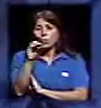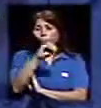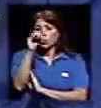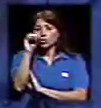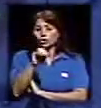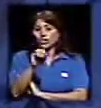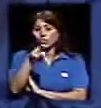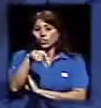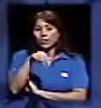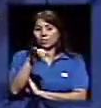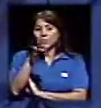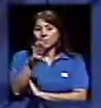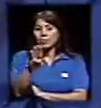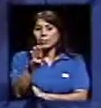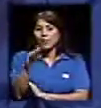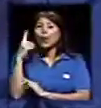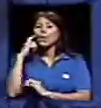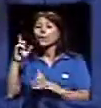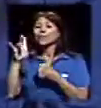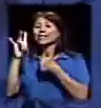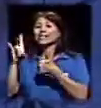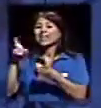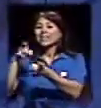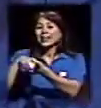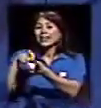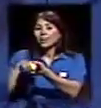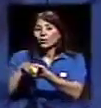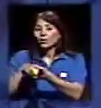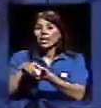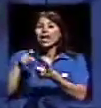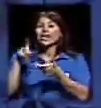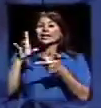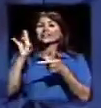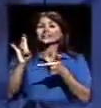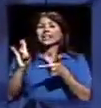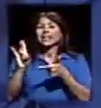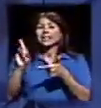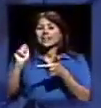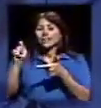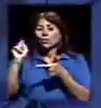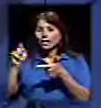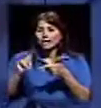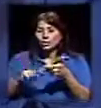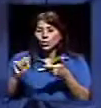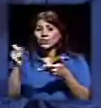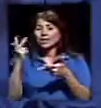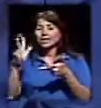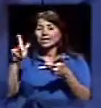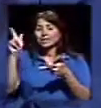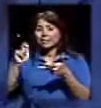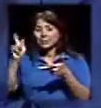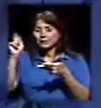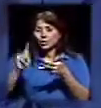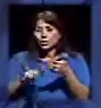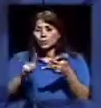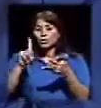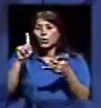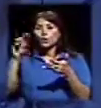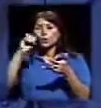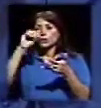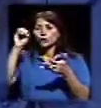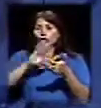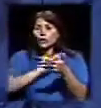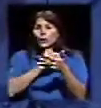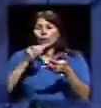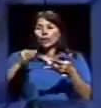aproximado de deuda, un 7 en educación, un 3 en pensiones, un 1% al Poder Judicial y el 6% restante